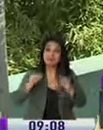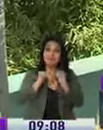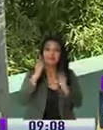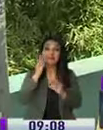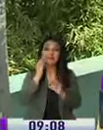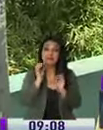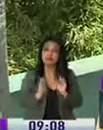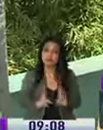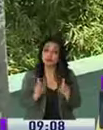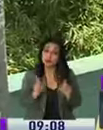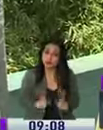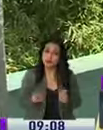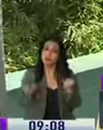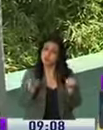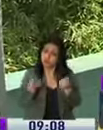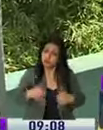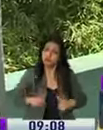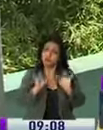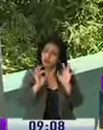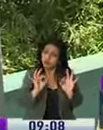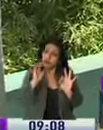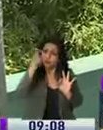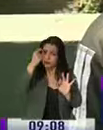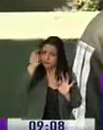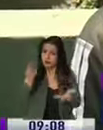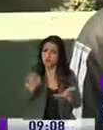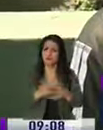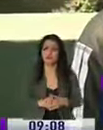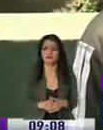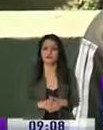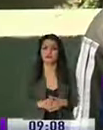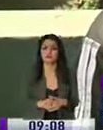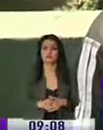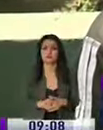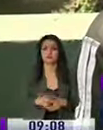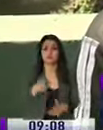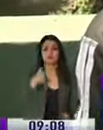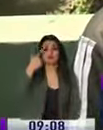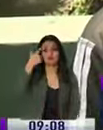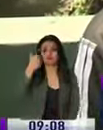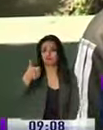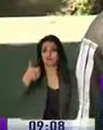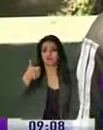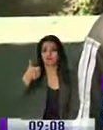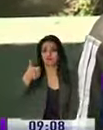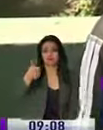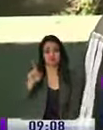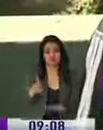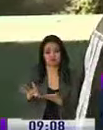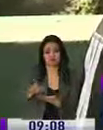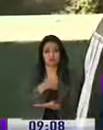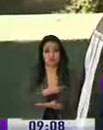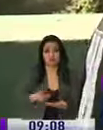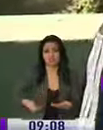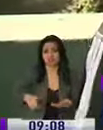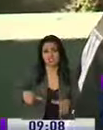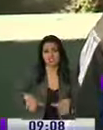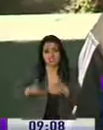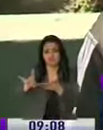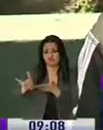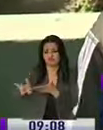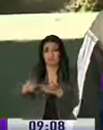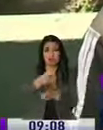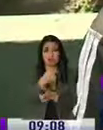experiencia tenga la oportunidad de poder desenvolverse como es debido, pues no. En parte es acertada, porque ellos tienen sus reglamentos, todo